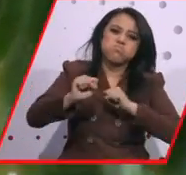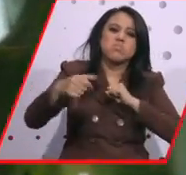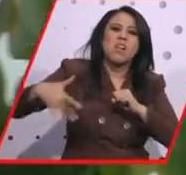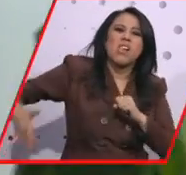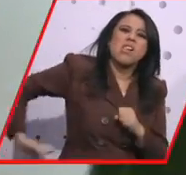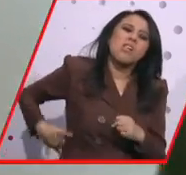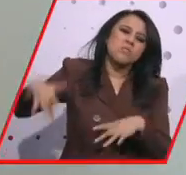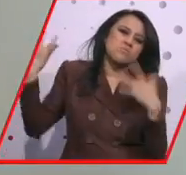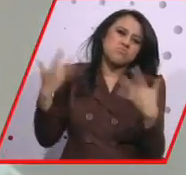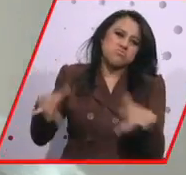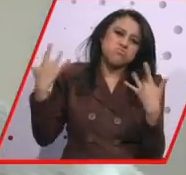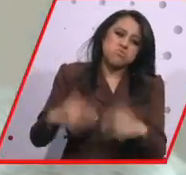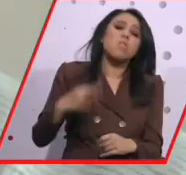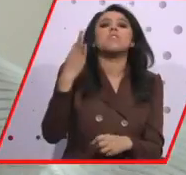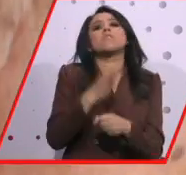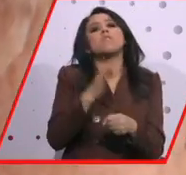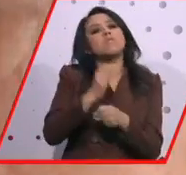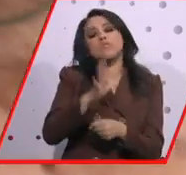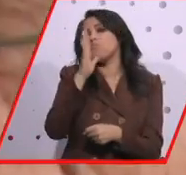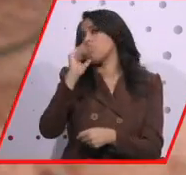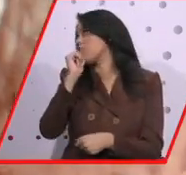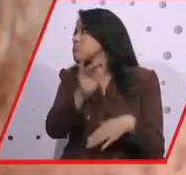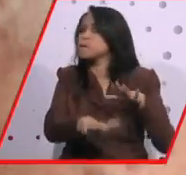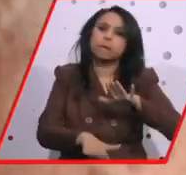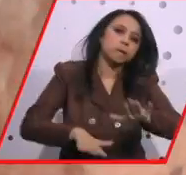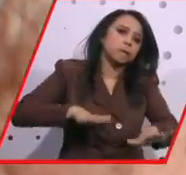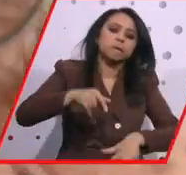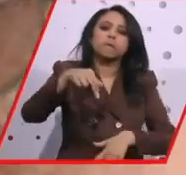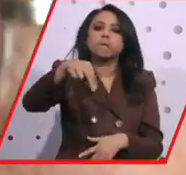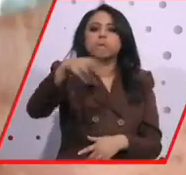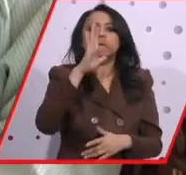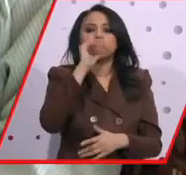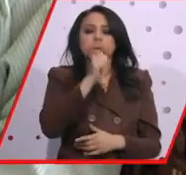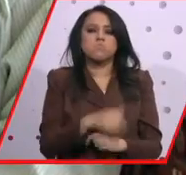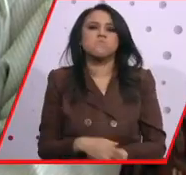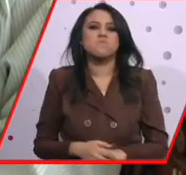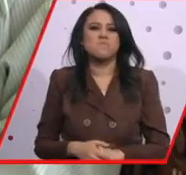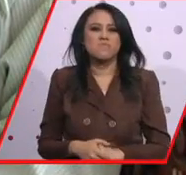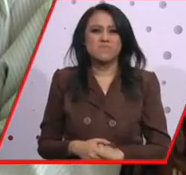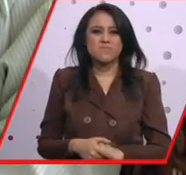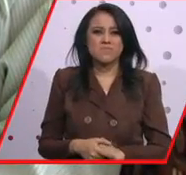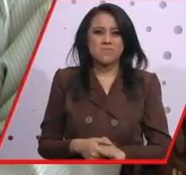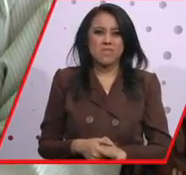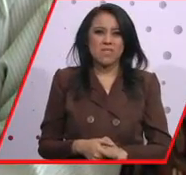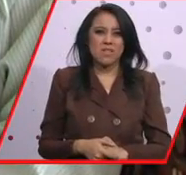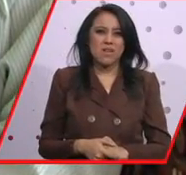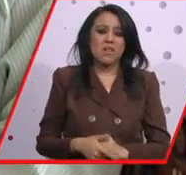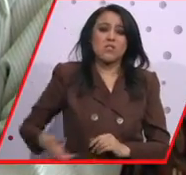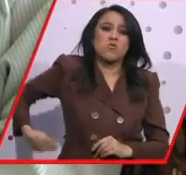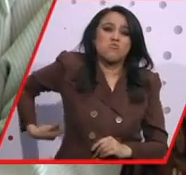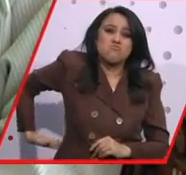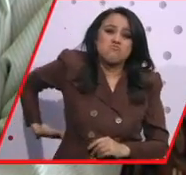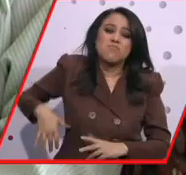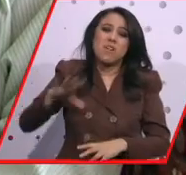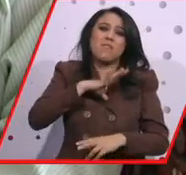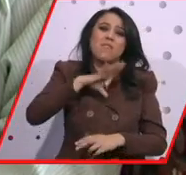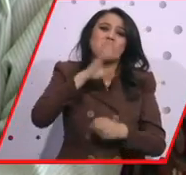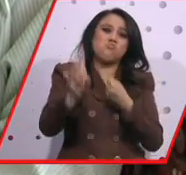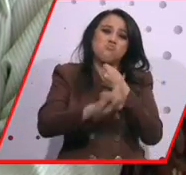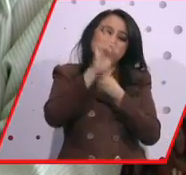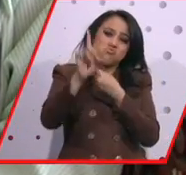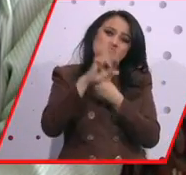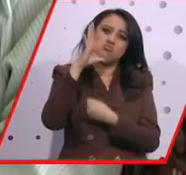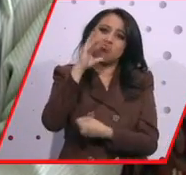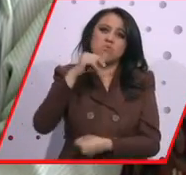dejó secuelas y ahora tiene dificultades para caminar. Como ustedes constataron, lo que tengo en la columna. No